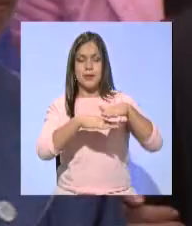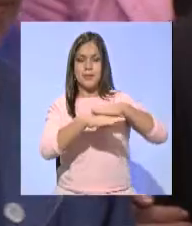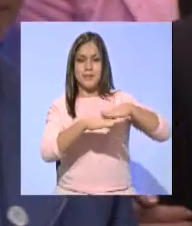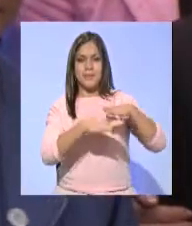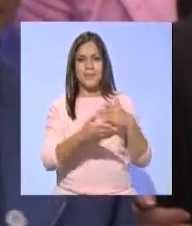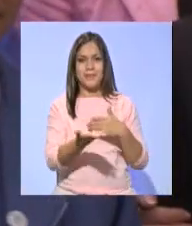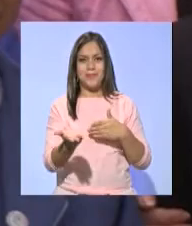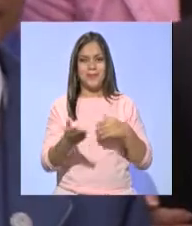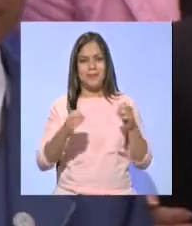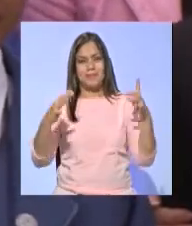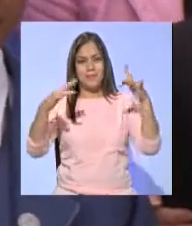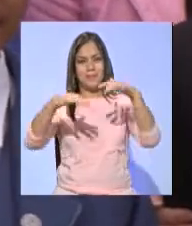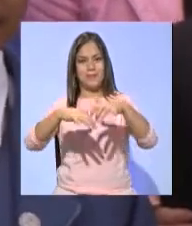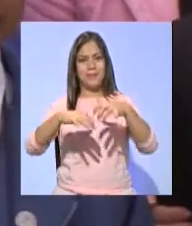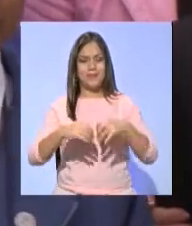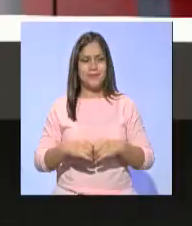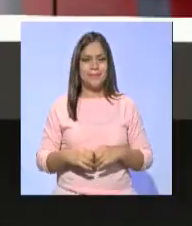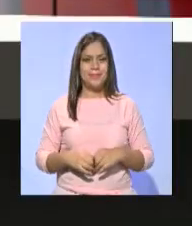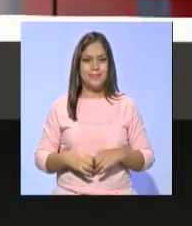Lorena Espinosa, TVL Noticias.